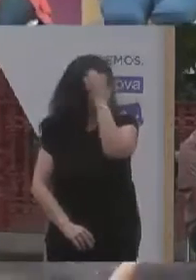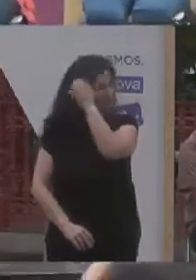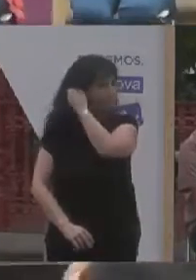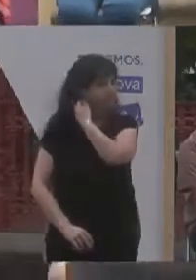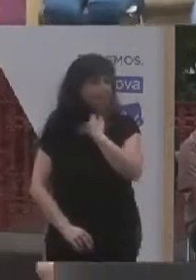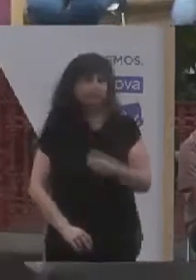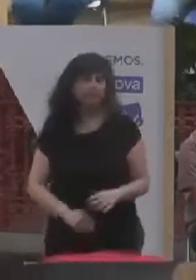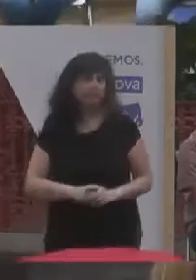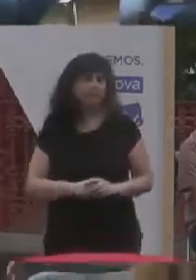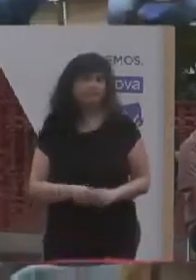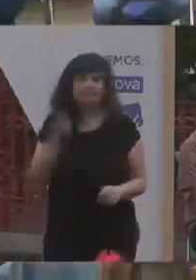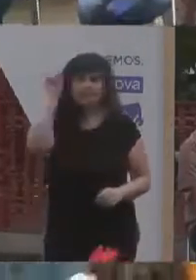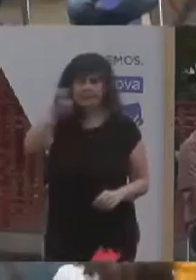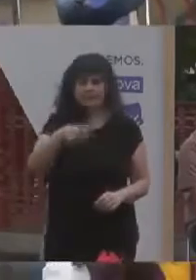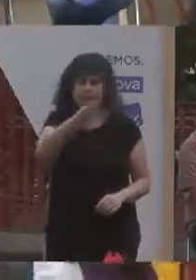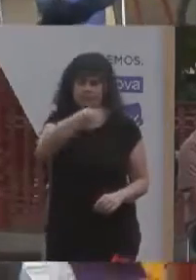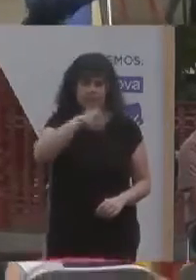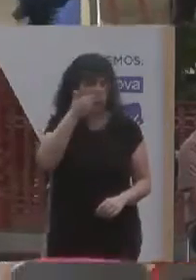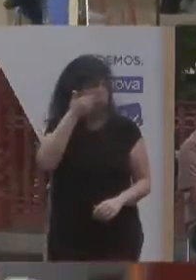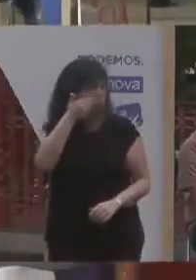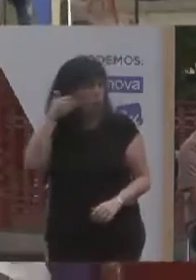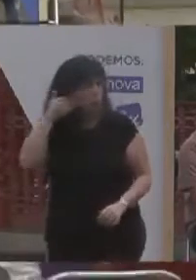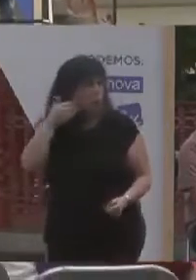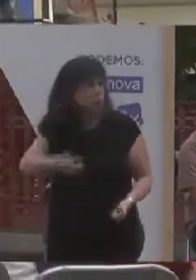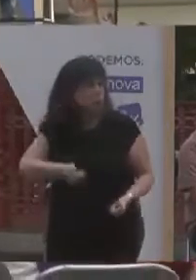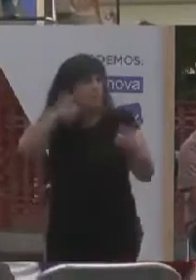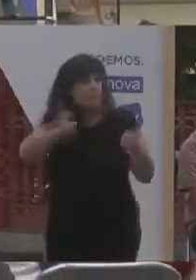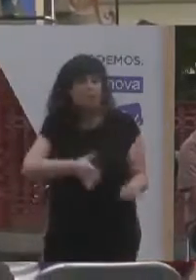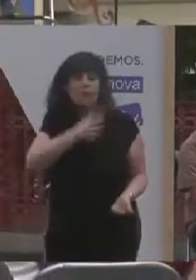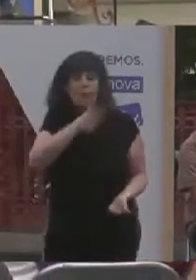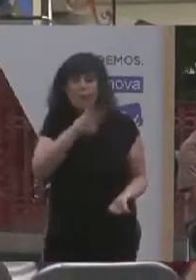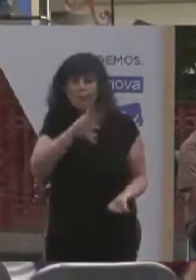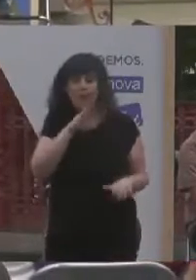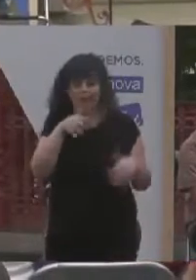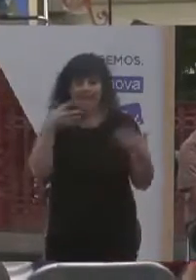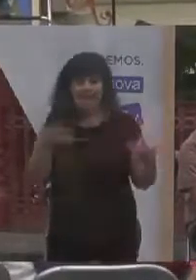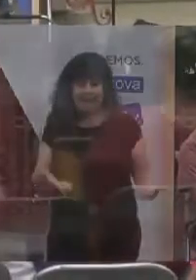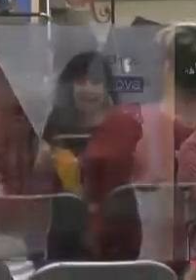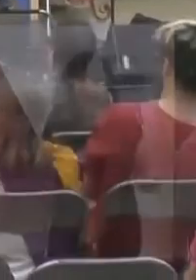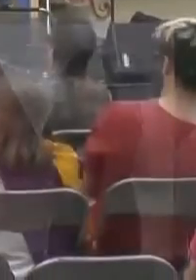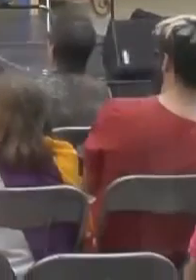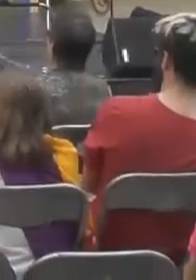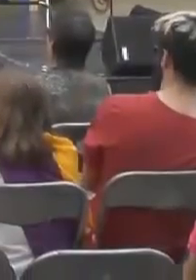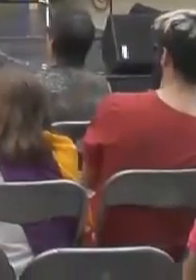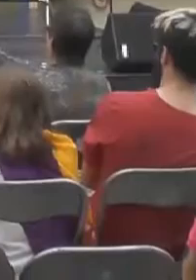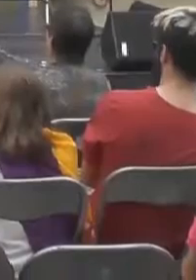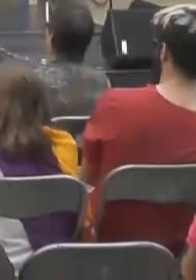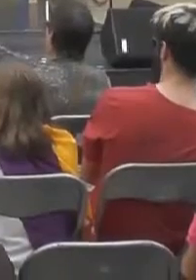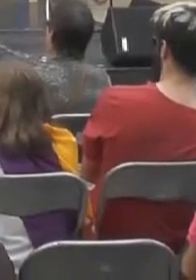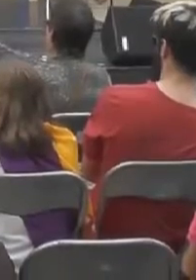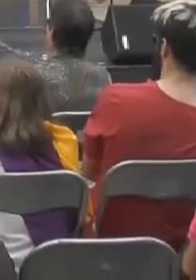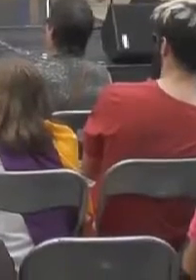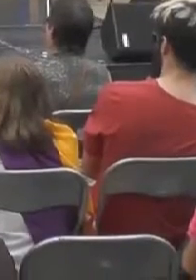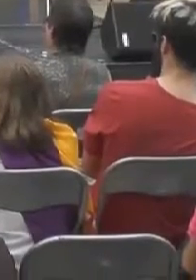E máis orgullosas estaremos cando desta volta, ademais de no Congreso, Ourense,